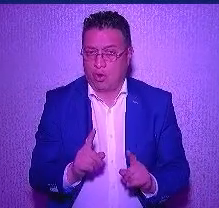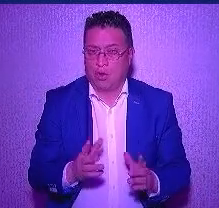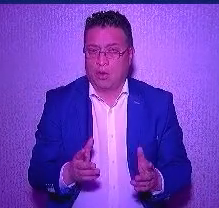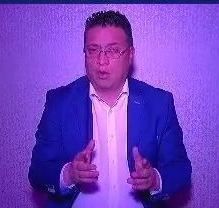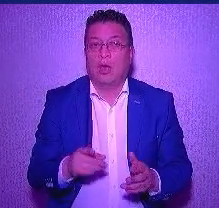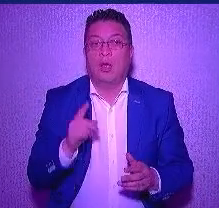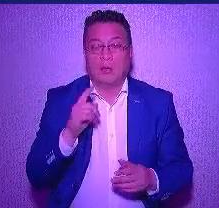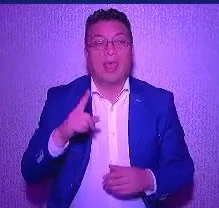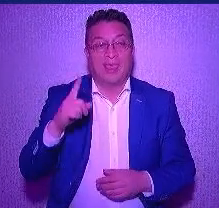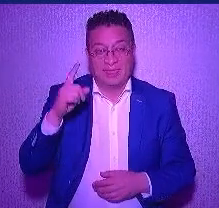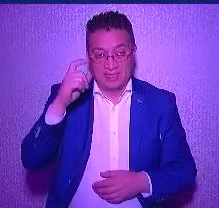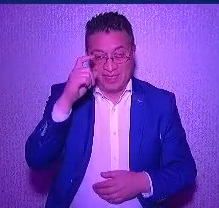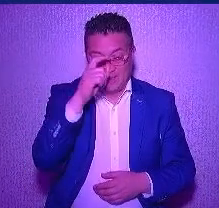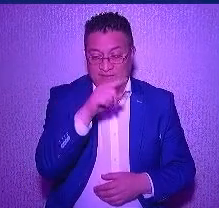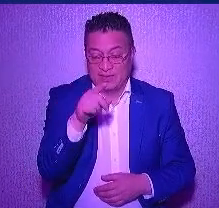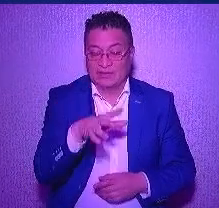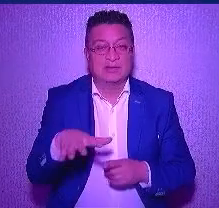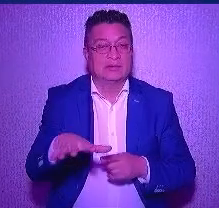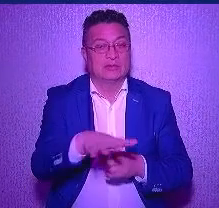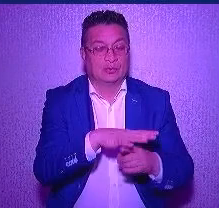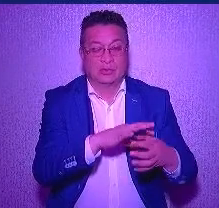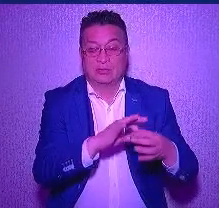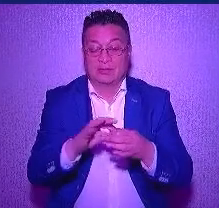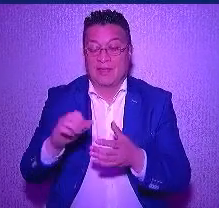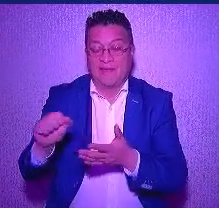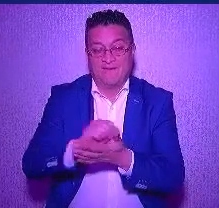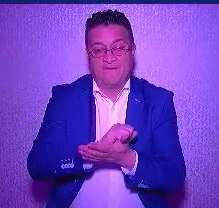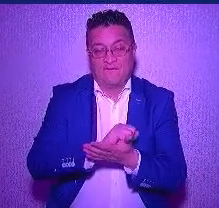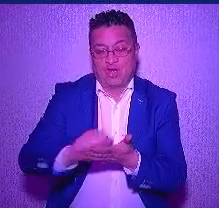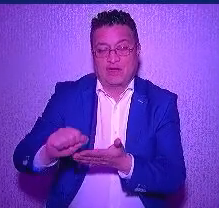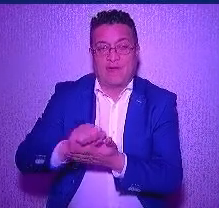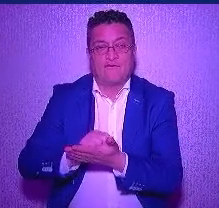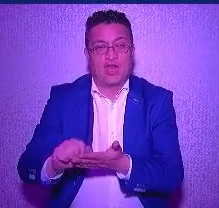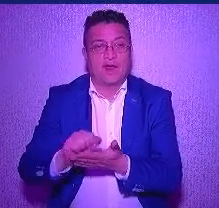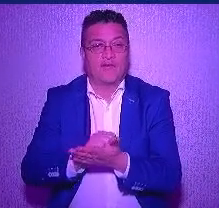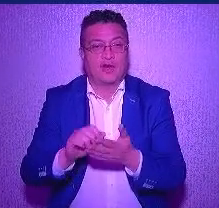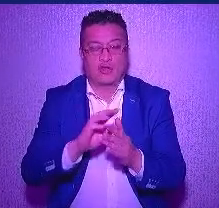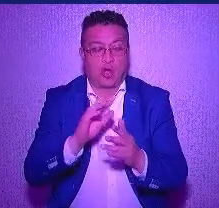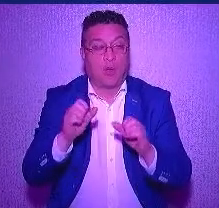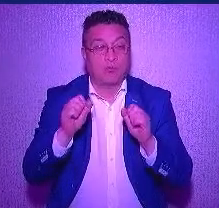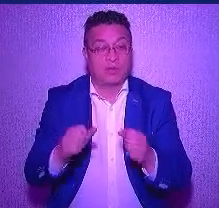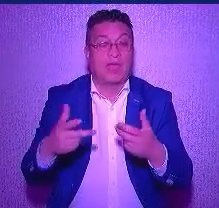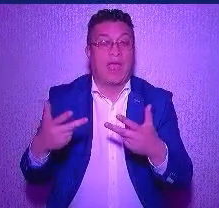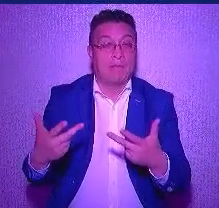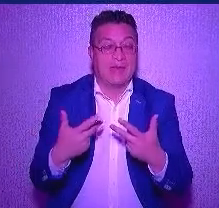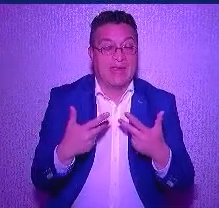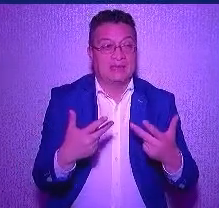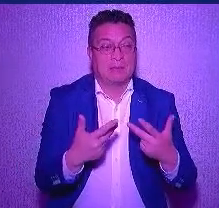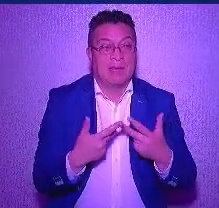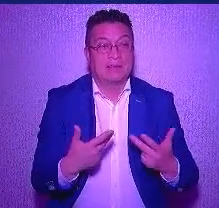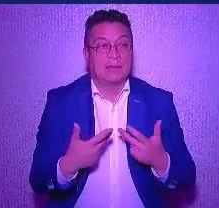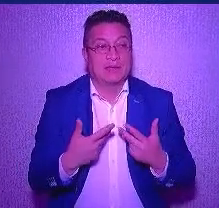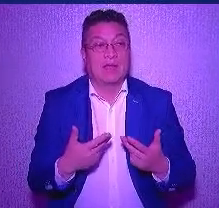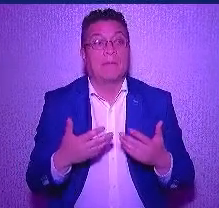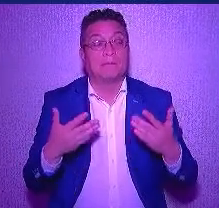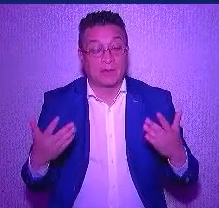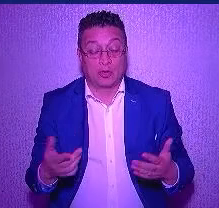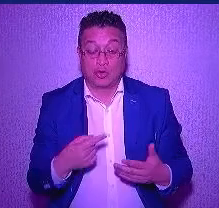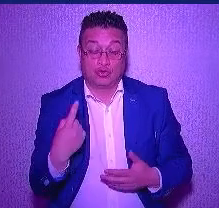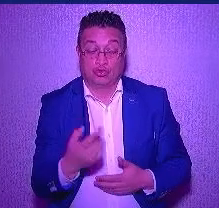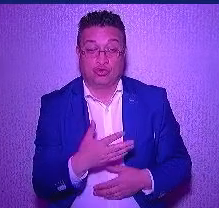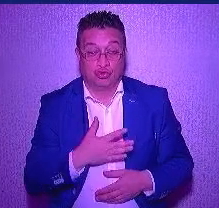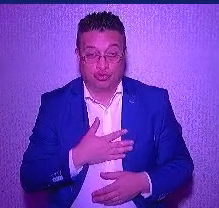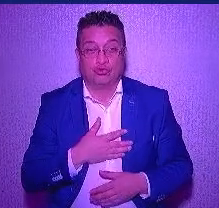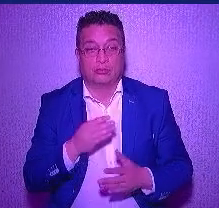es difícil contextualmente es difícil Eliminar todo la superficie de amenazas en ese aspecto Entonces nosotros implementamos